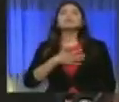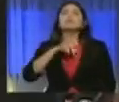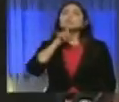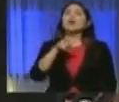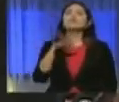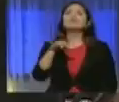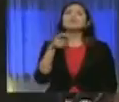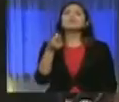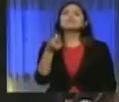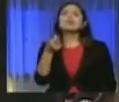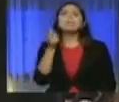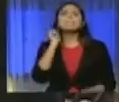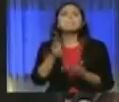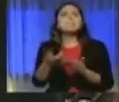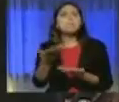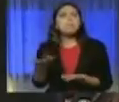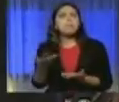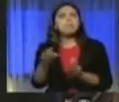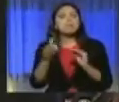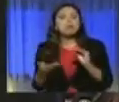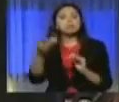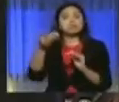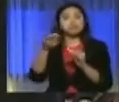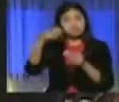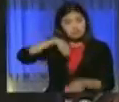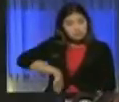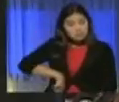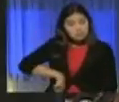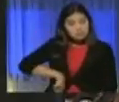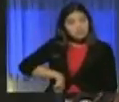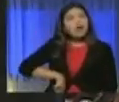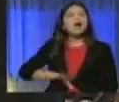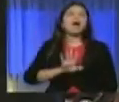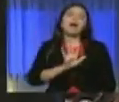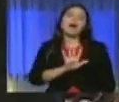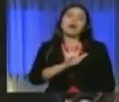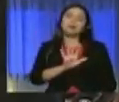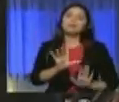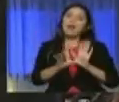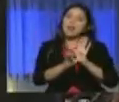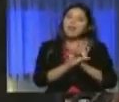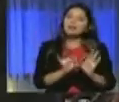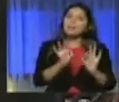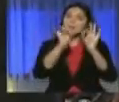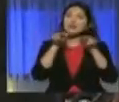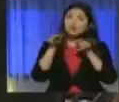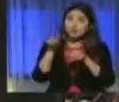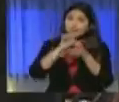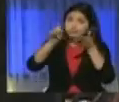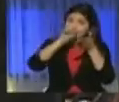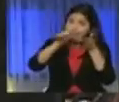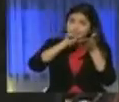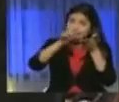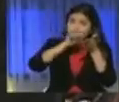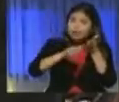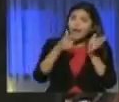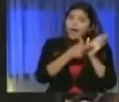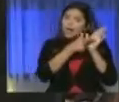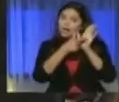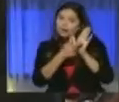recursos precisamente de ese ajuste que se ha planteado? Y allí está precisamente las leyes habilitantes que usted formuló y precisamente la